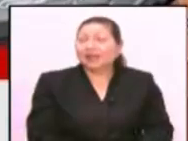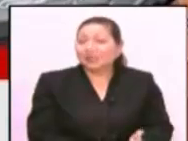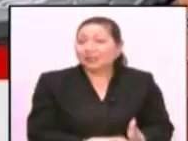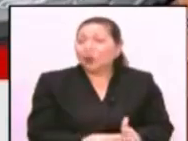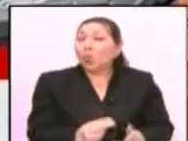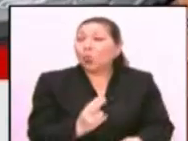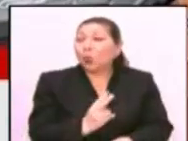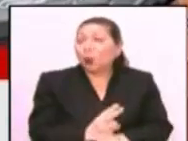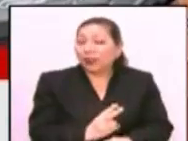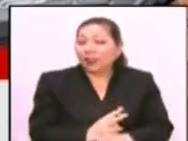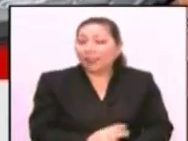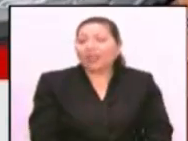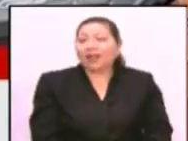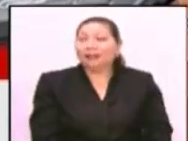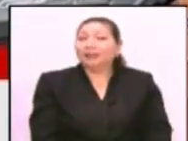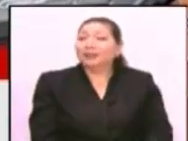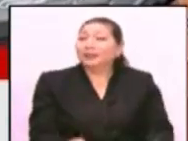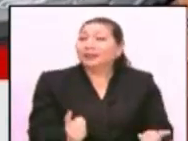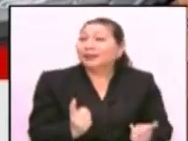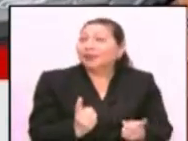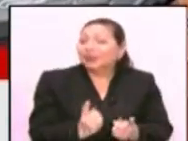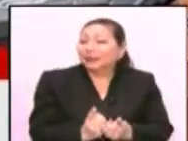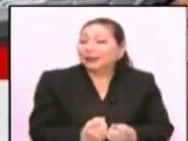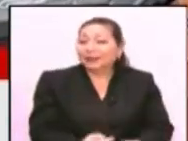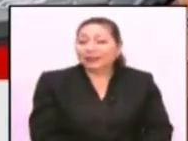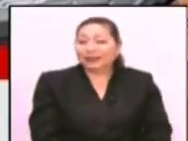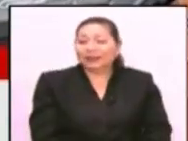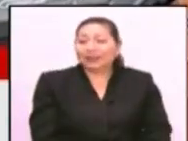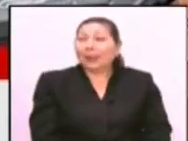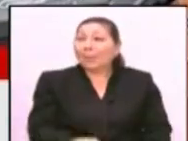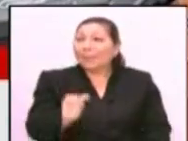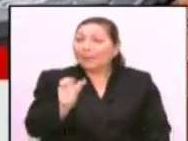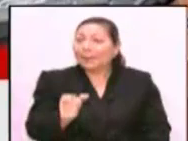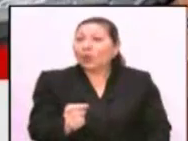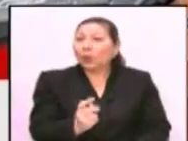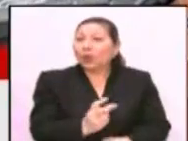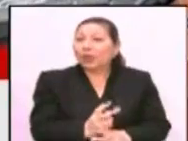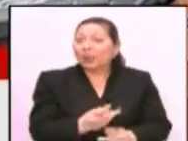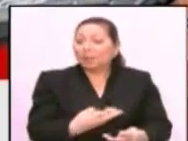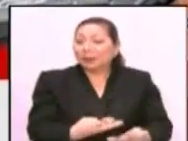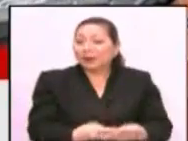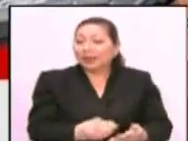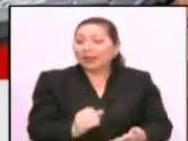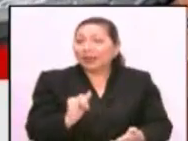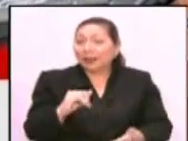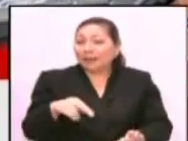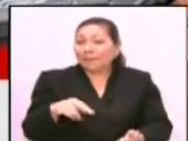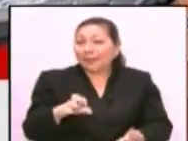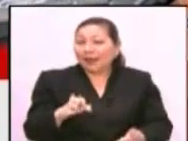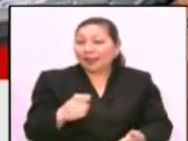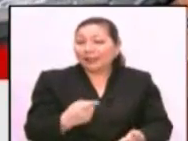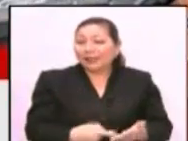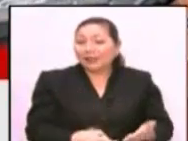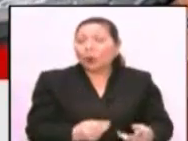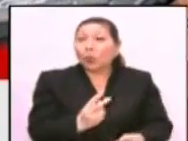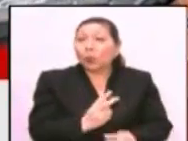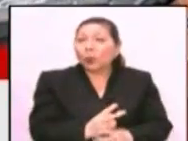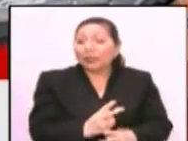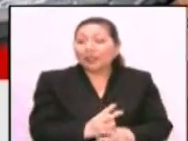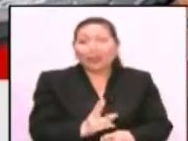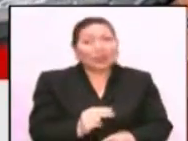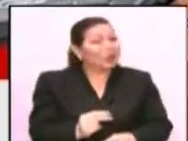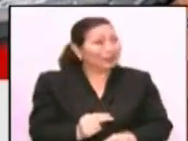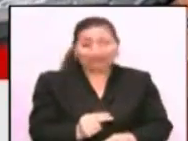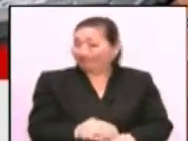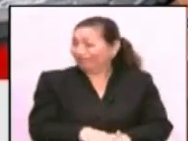tema de seguridad. Se enfrentaba al personal de seguridad penitenciario del INPE que está pensando en seguridad y no